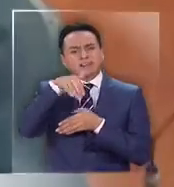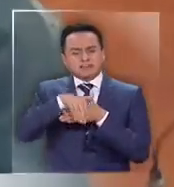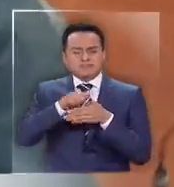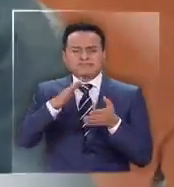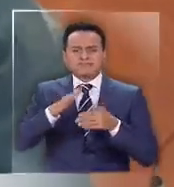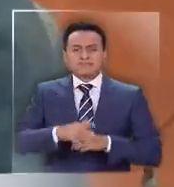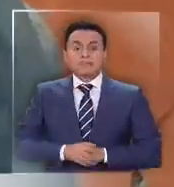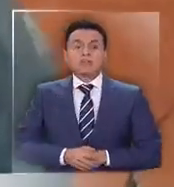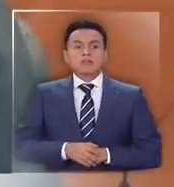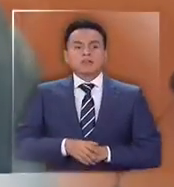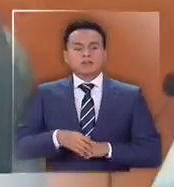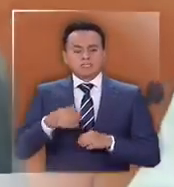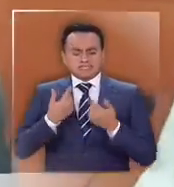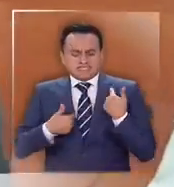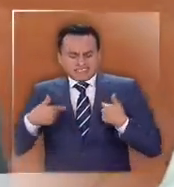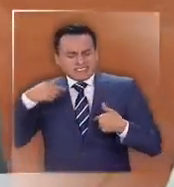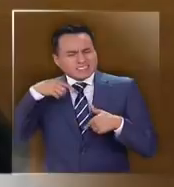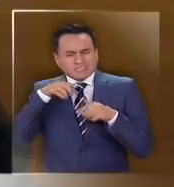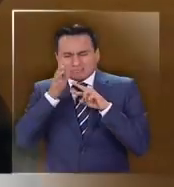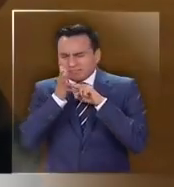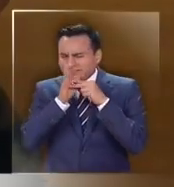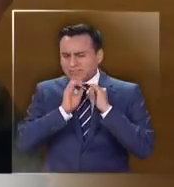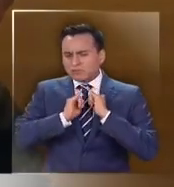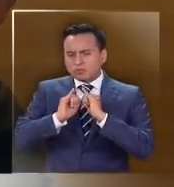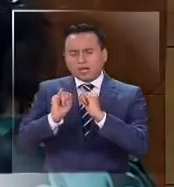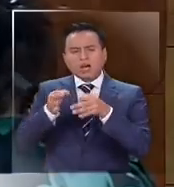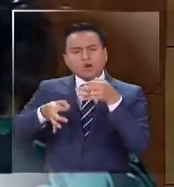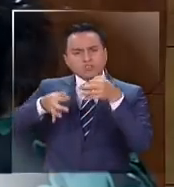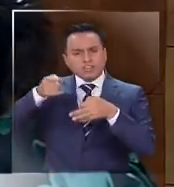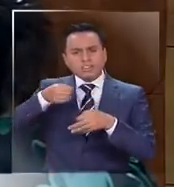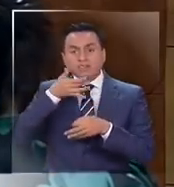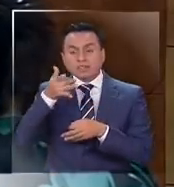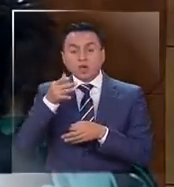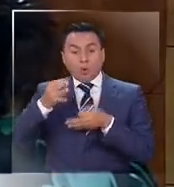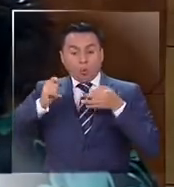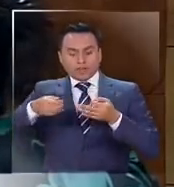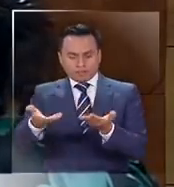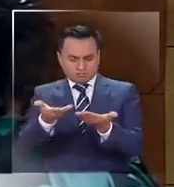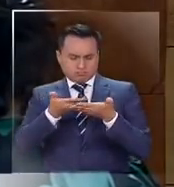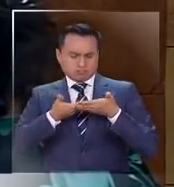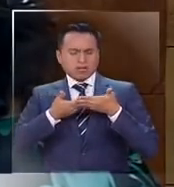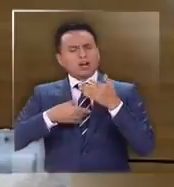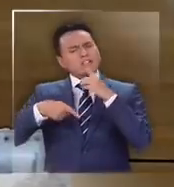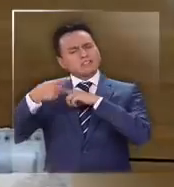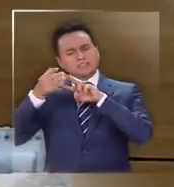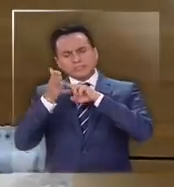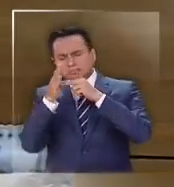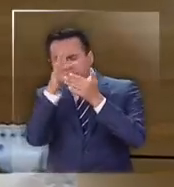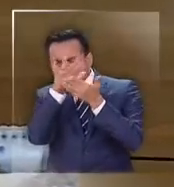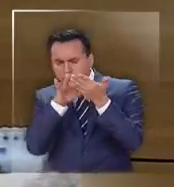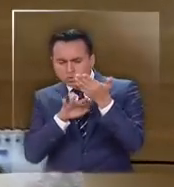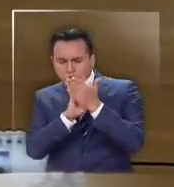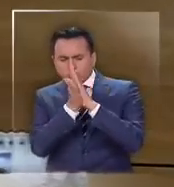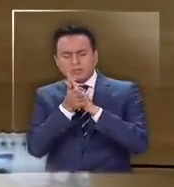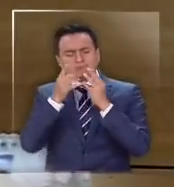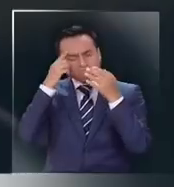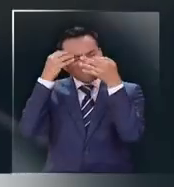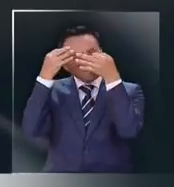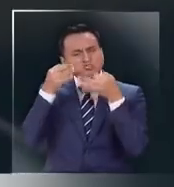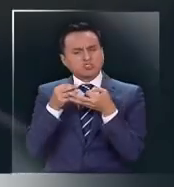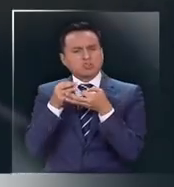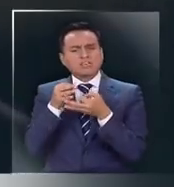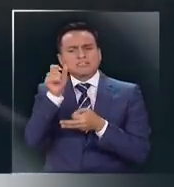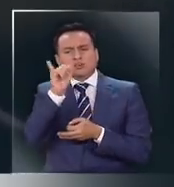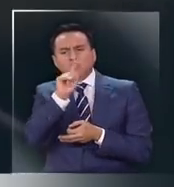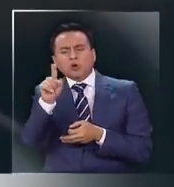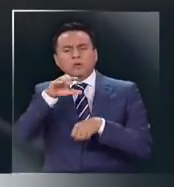1 de la tarde. Las lesiones que sufrió Ámbar fueron informadas en la audiencia para que la jueza tuviese todos los antecedentes necesarios para tomar la decisión de